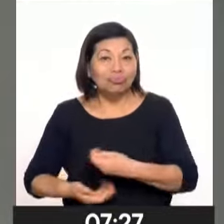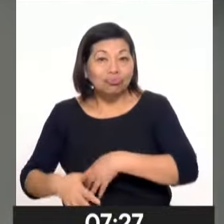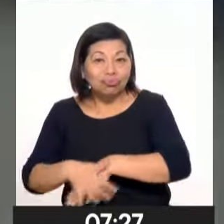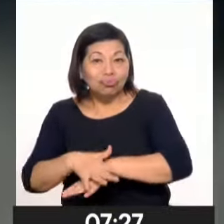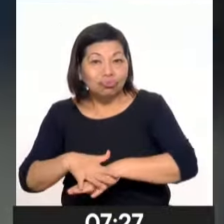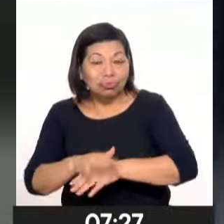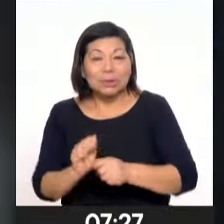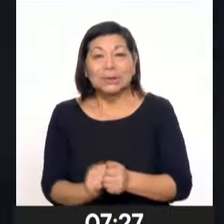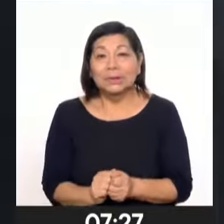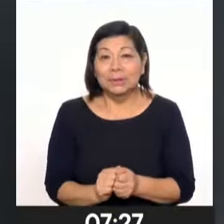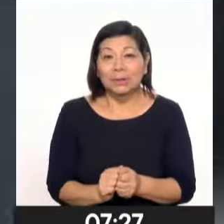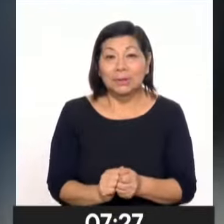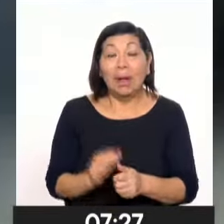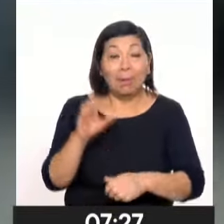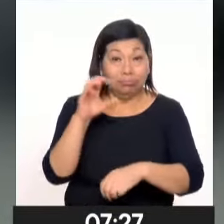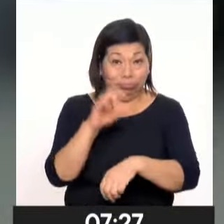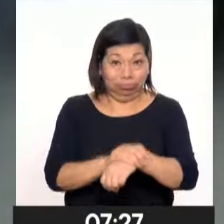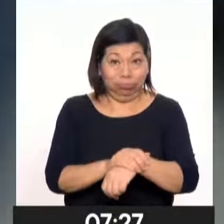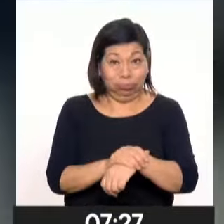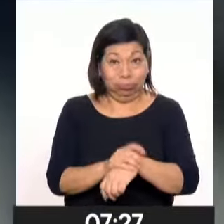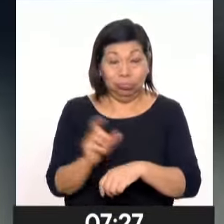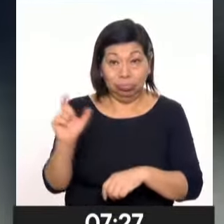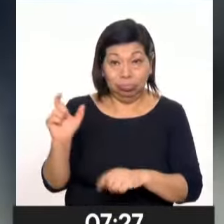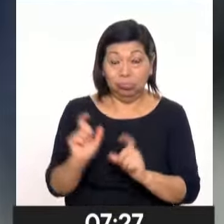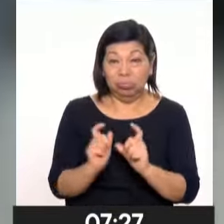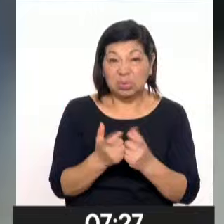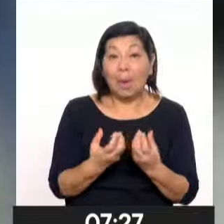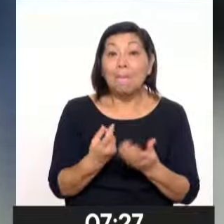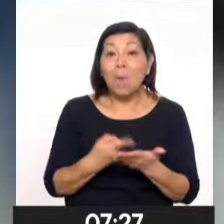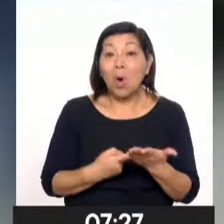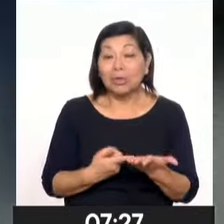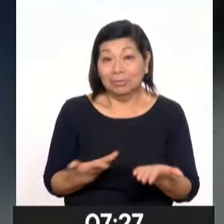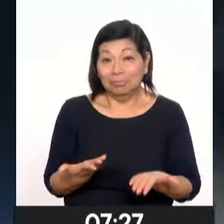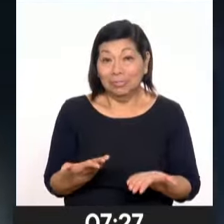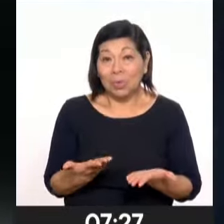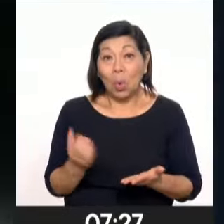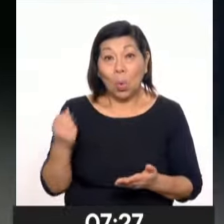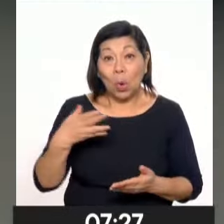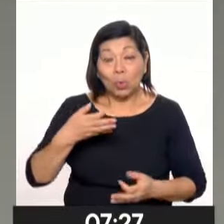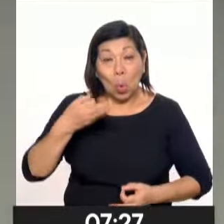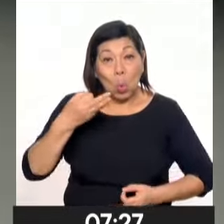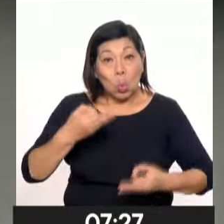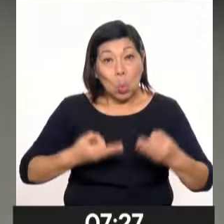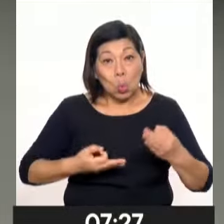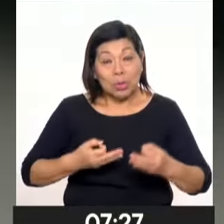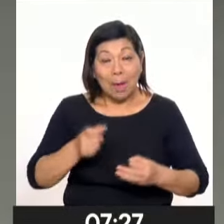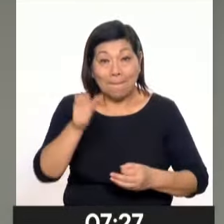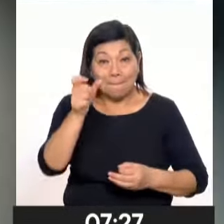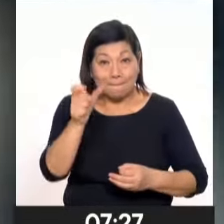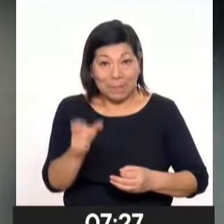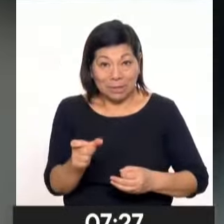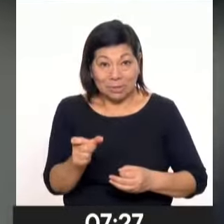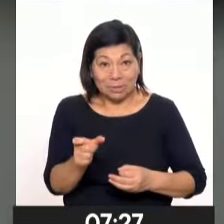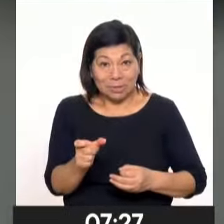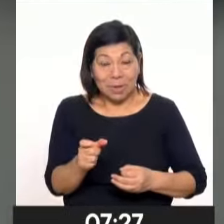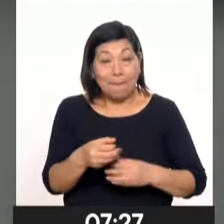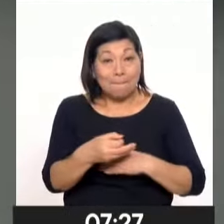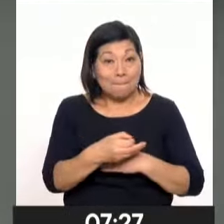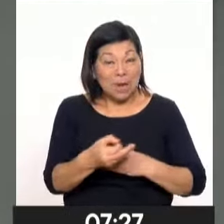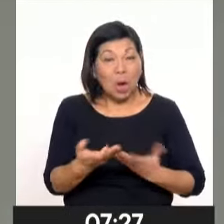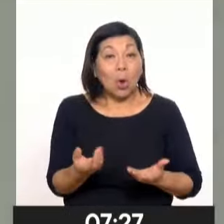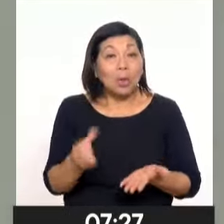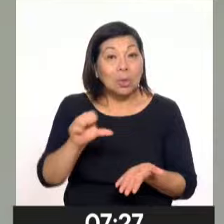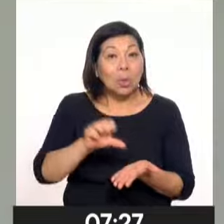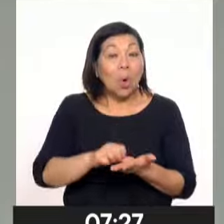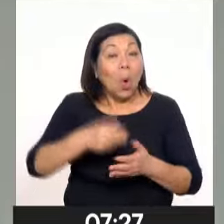administración pública. La detención del parlamentario se produjo por disposición del cuarto juzgado unipersonal supraprovincial con